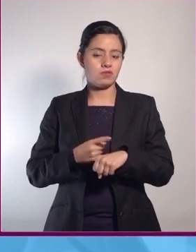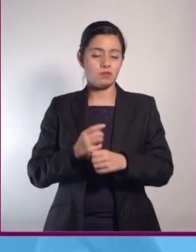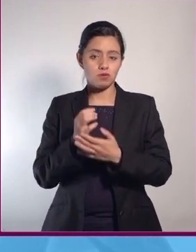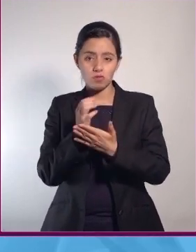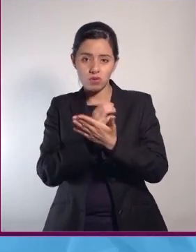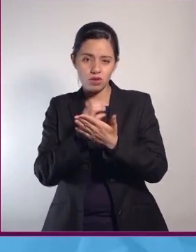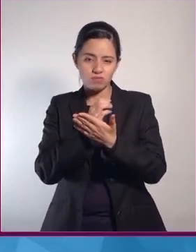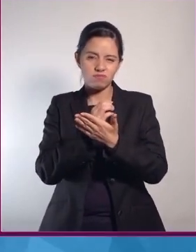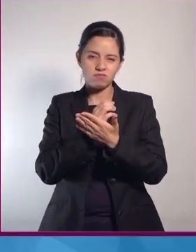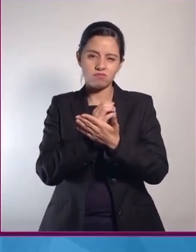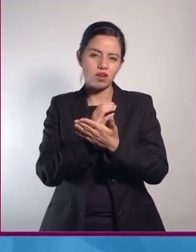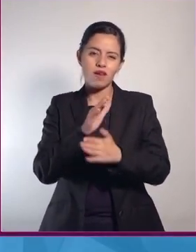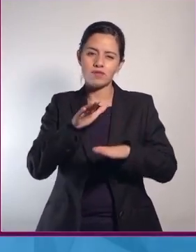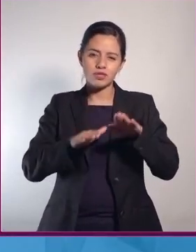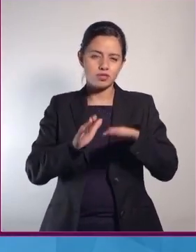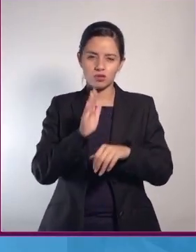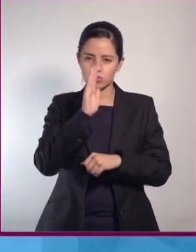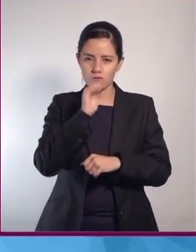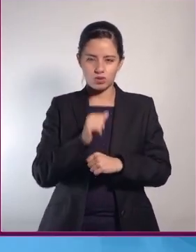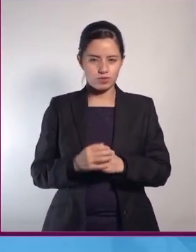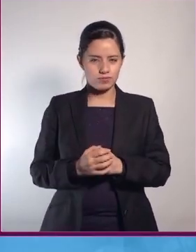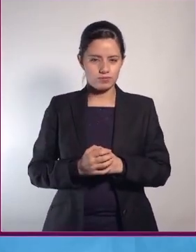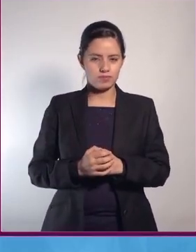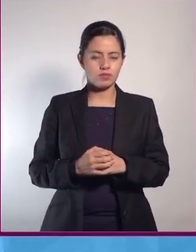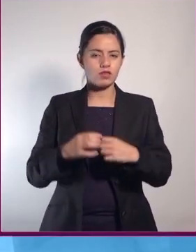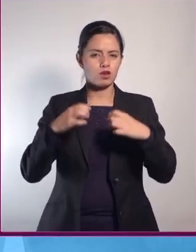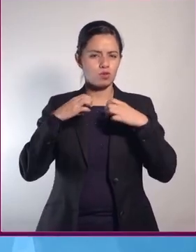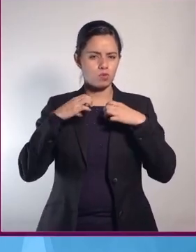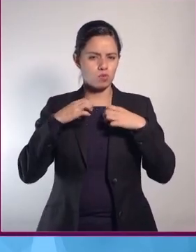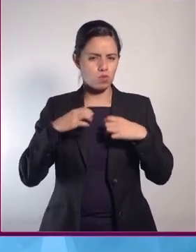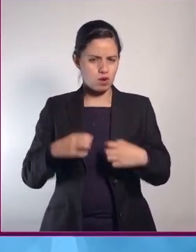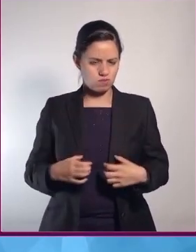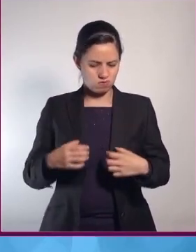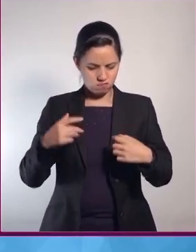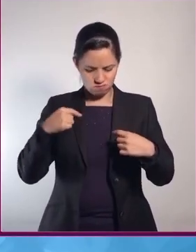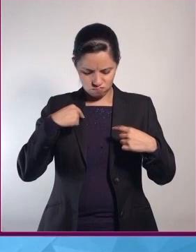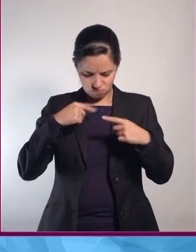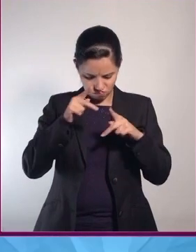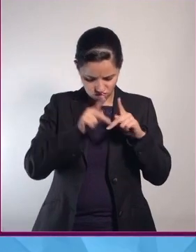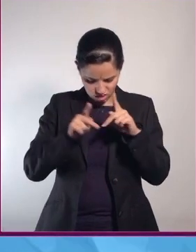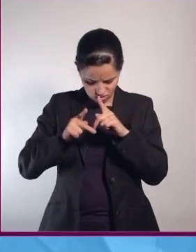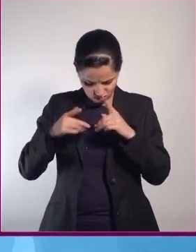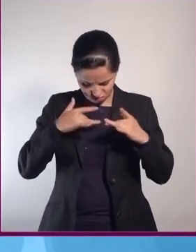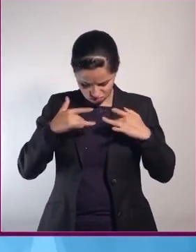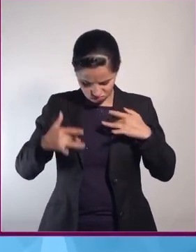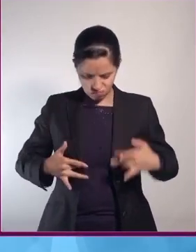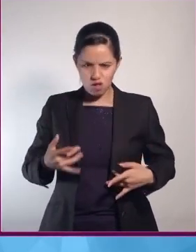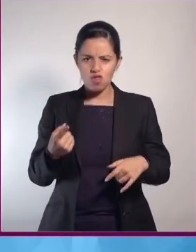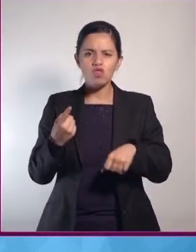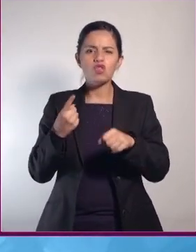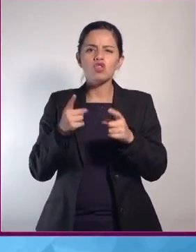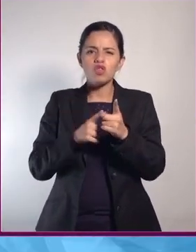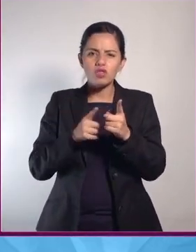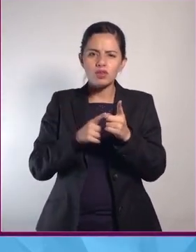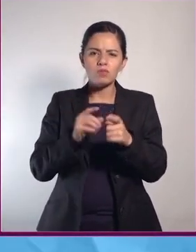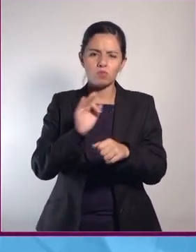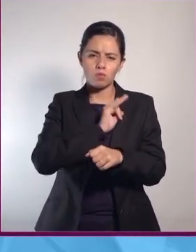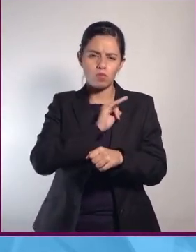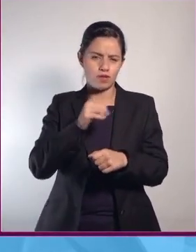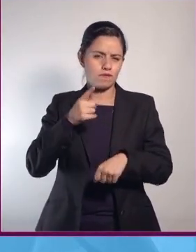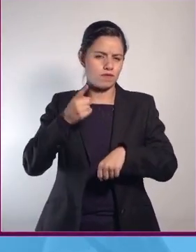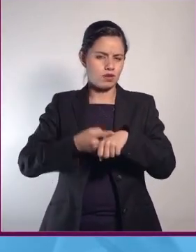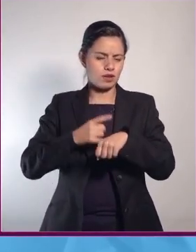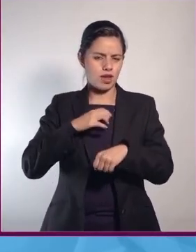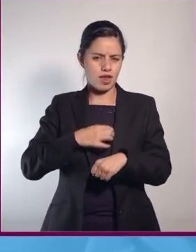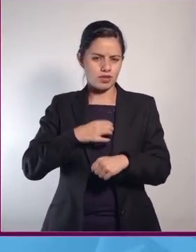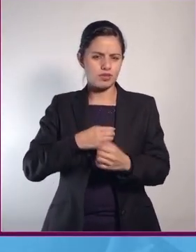curar. Menciona partes del cuerpo en donde sea posible desarrollar cáncer. Podemos desarrollarlo en los